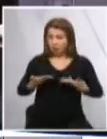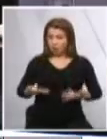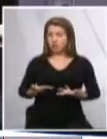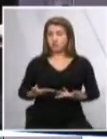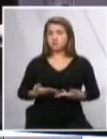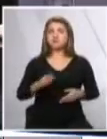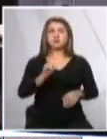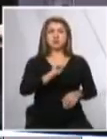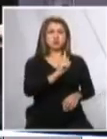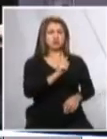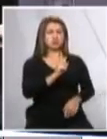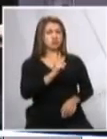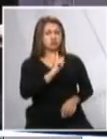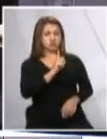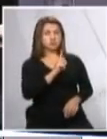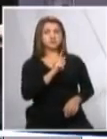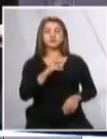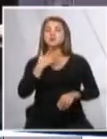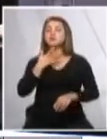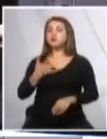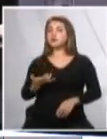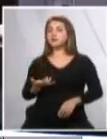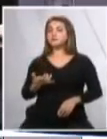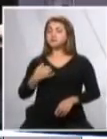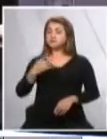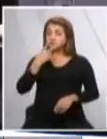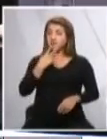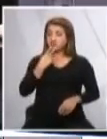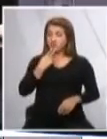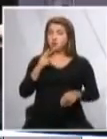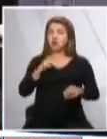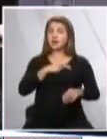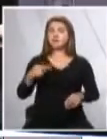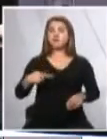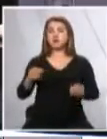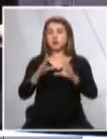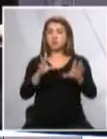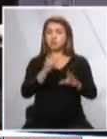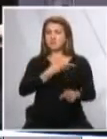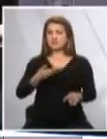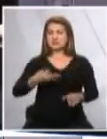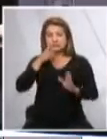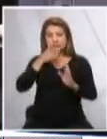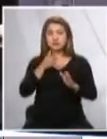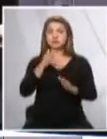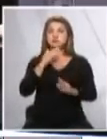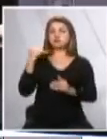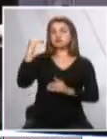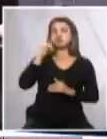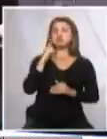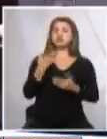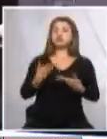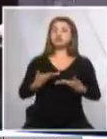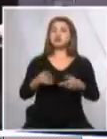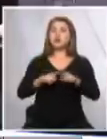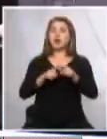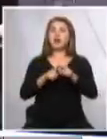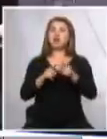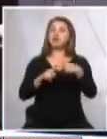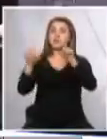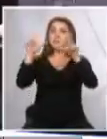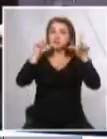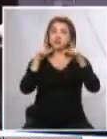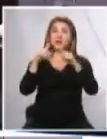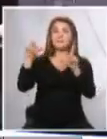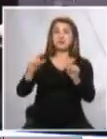reforma laboral, me parece muy interesante. Es porque vivimos una república muy presidencialista, tiene un peso específico mucho mayor que el resto de los actores. Y ese es todo